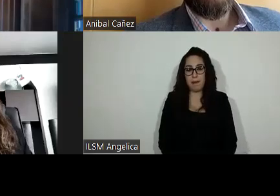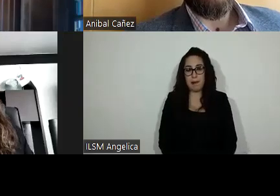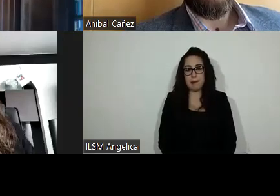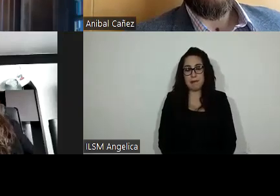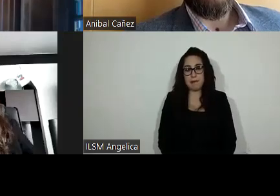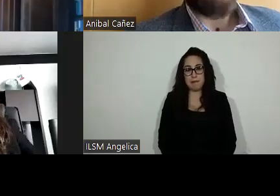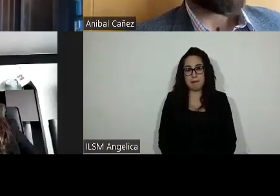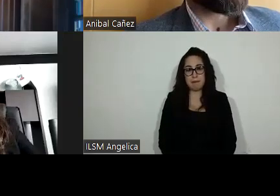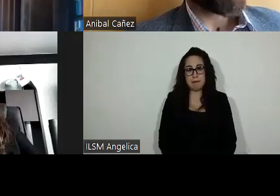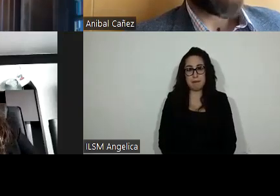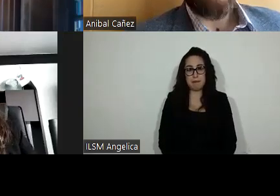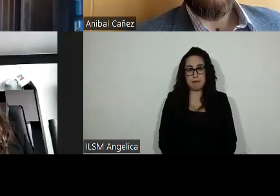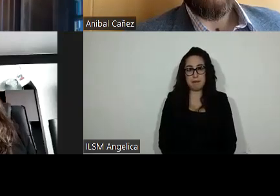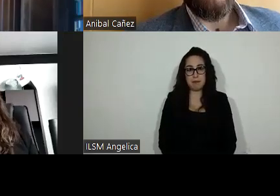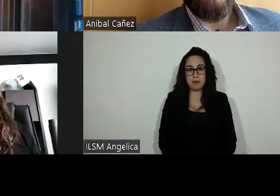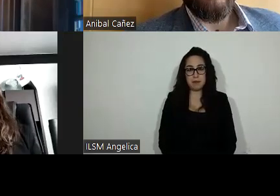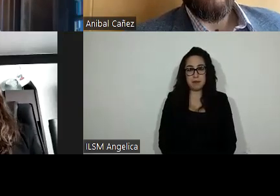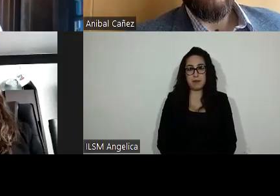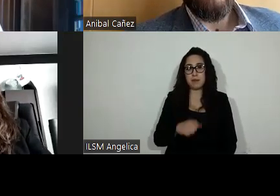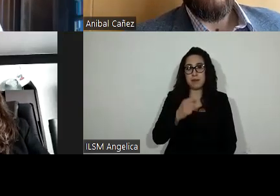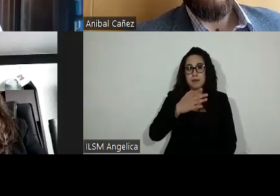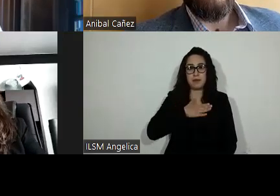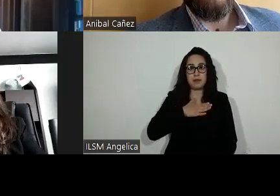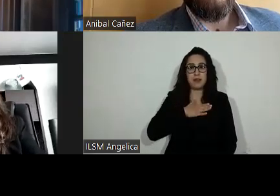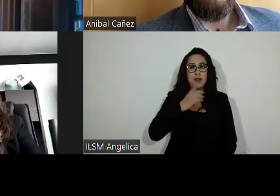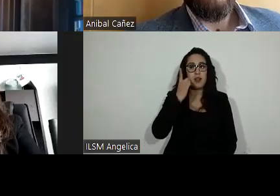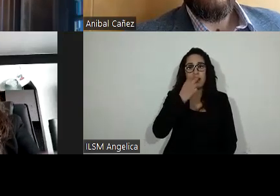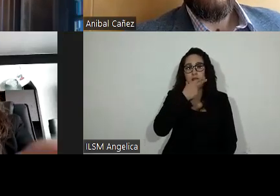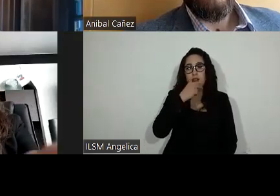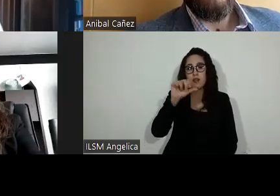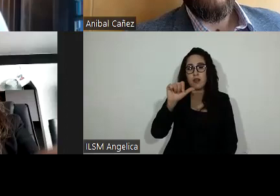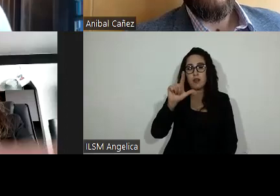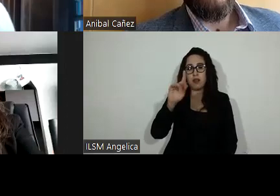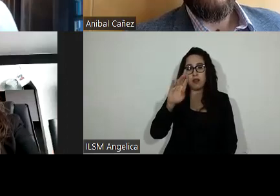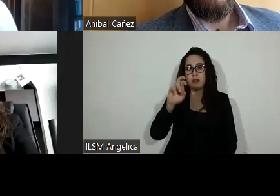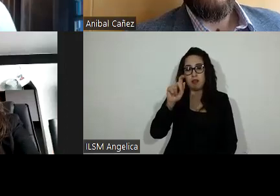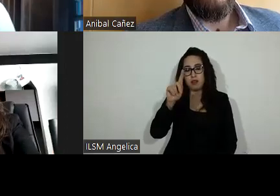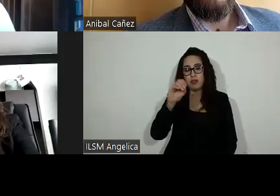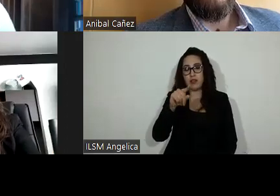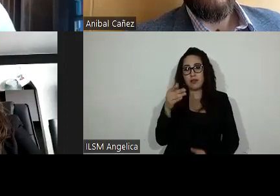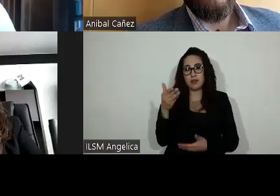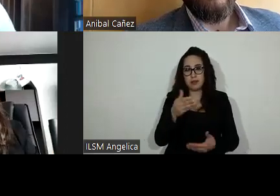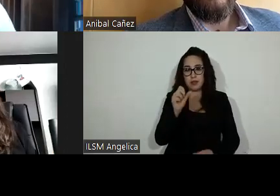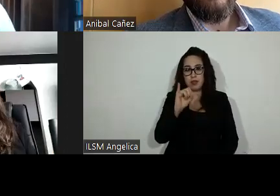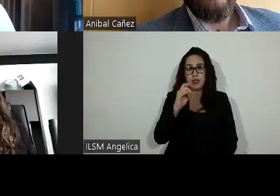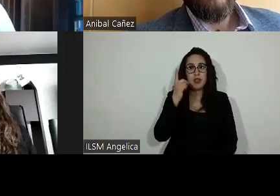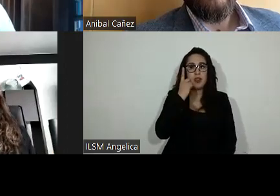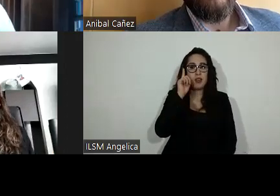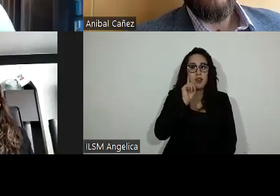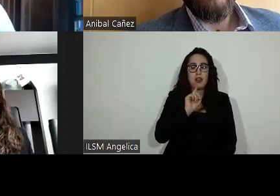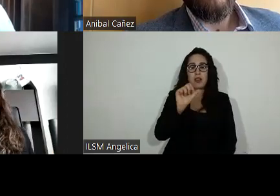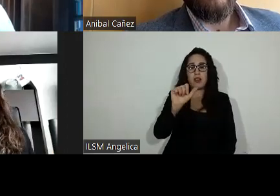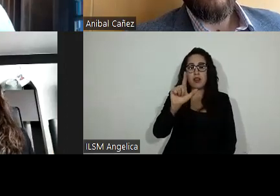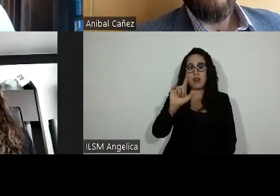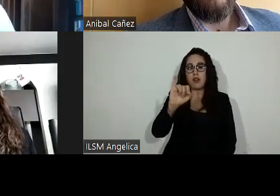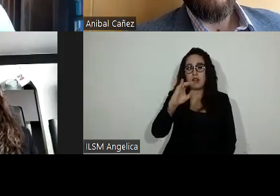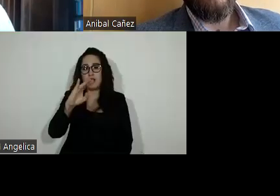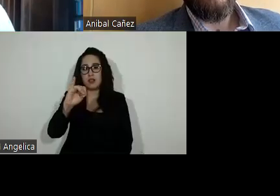El de la voz, diputado Martínez Zunich, presente. Diputada Alicia Medina.